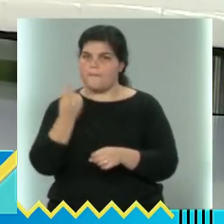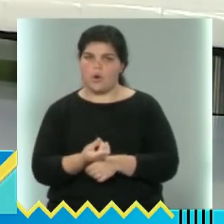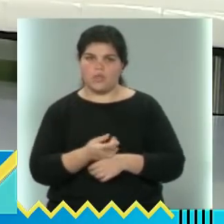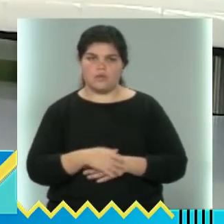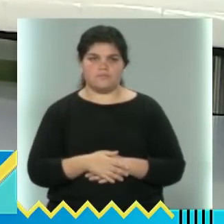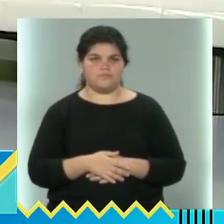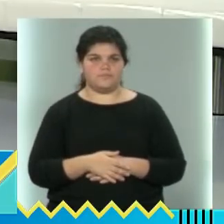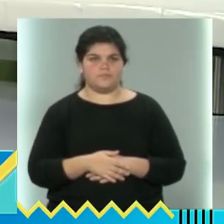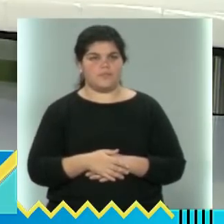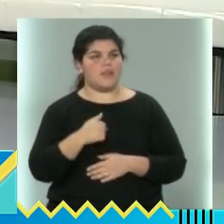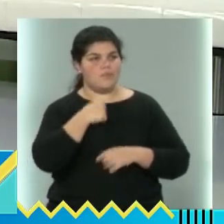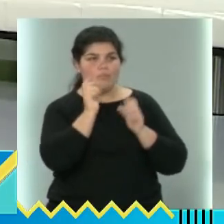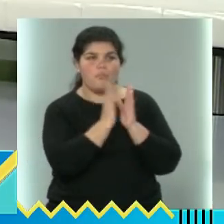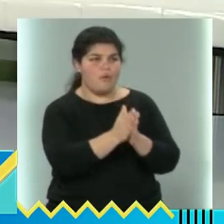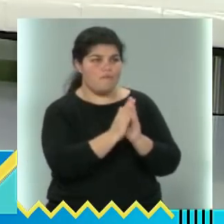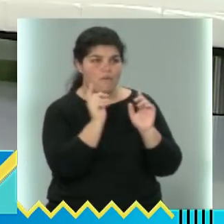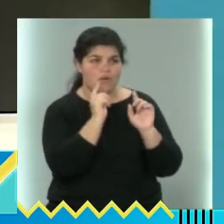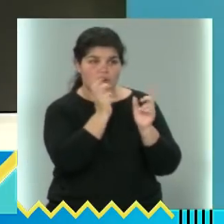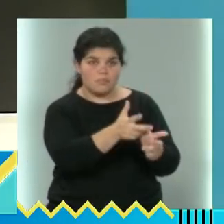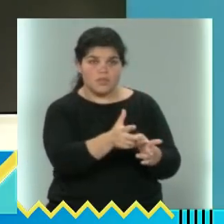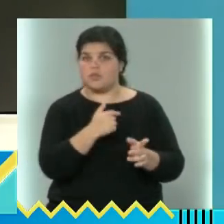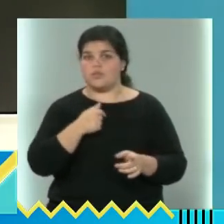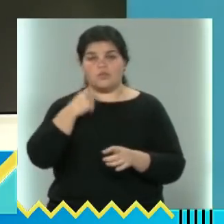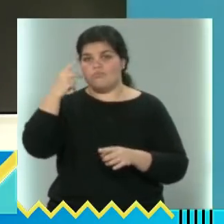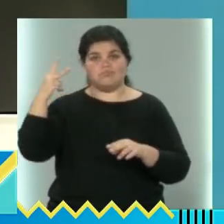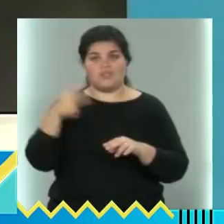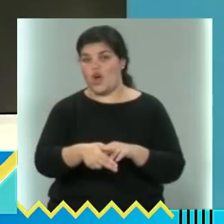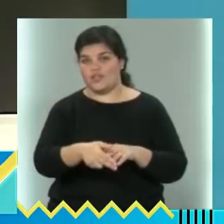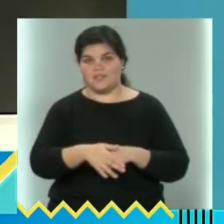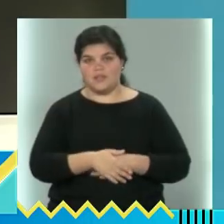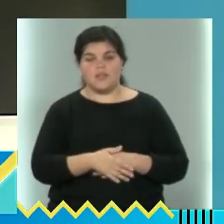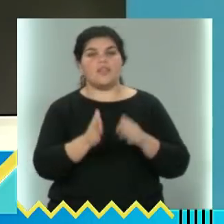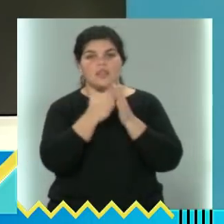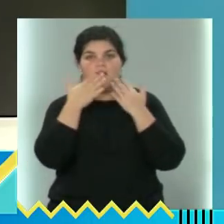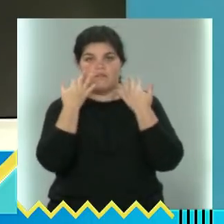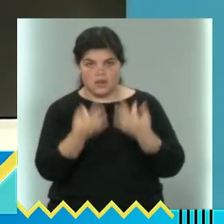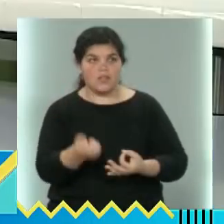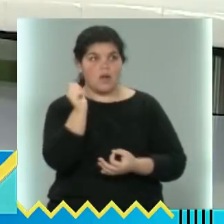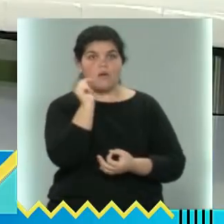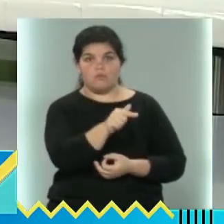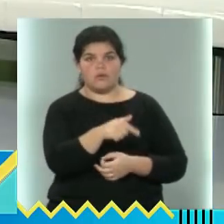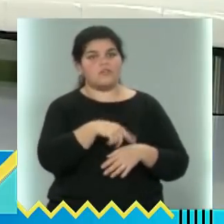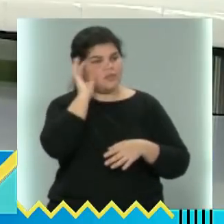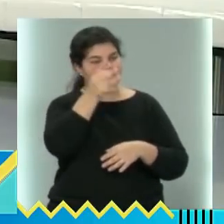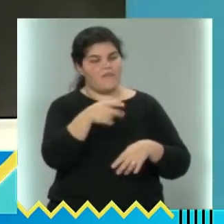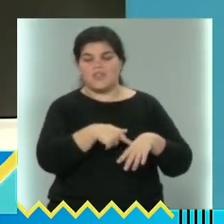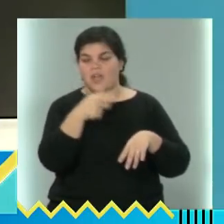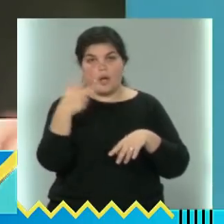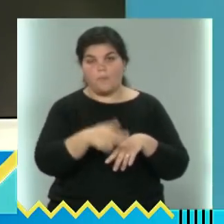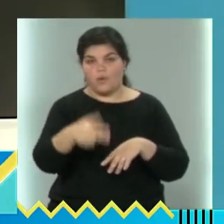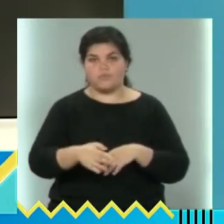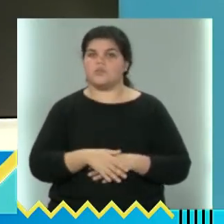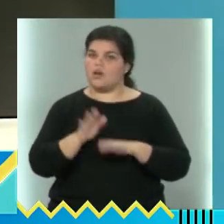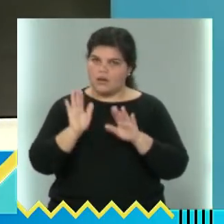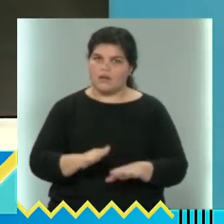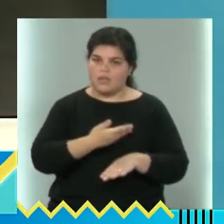se ve, que tengo que ir al corte, pero que me cortan la cabeza, pero te juro que en el próximo bloque te damos la palabra. No, nos quedamos, porque obviamente